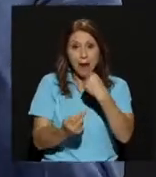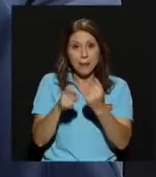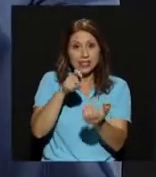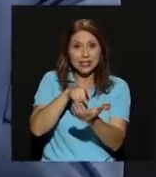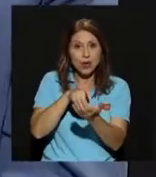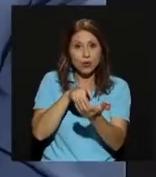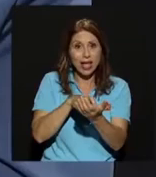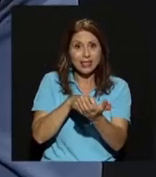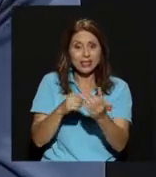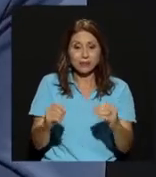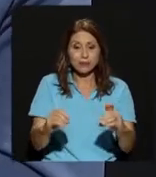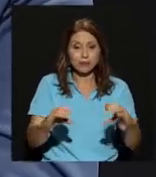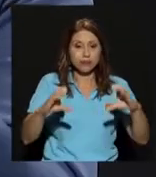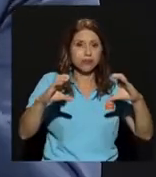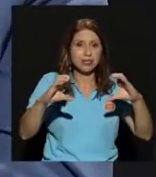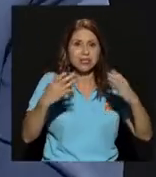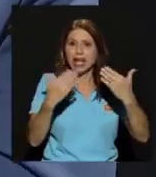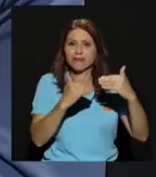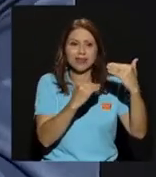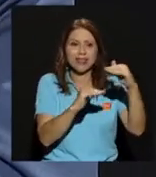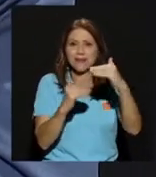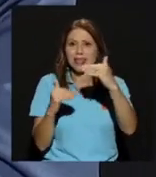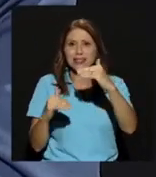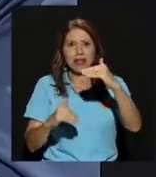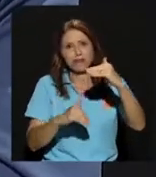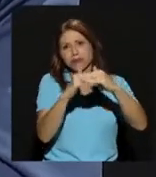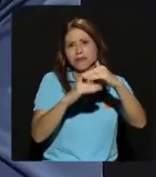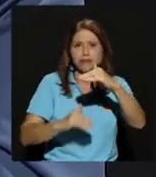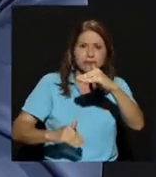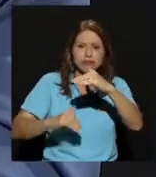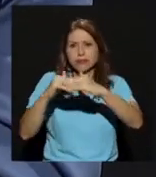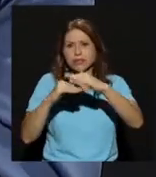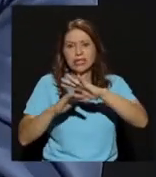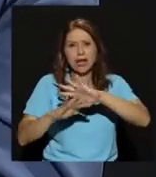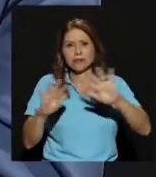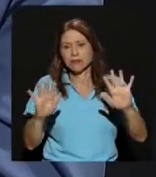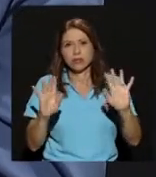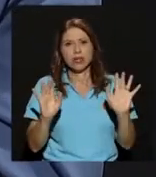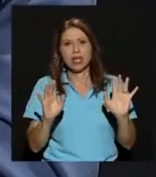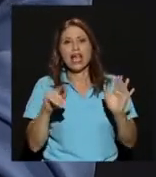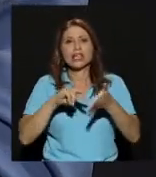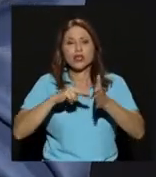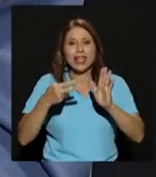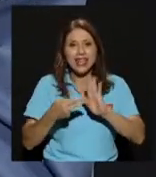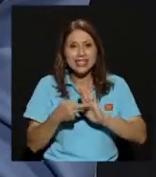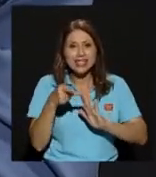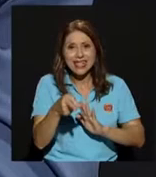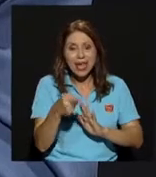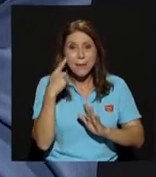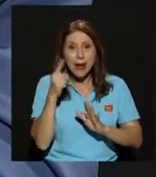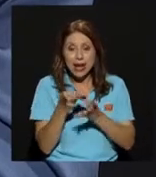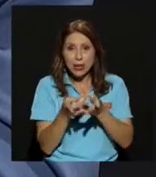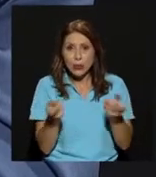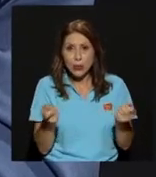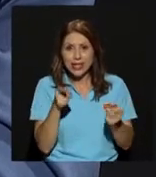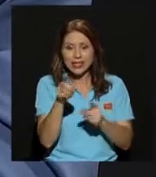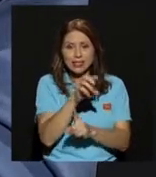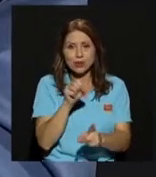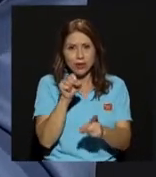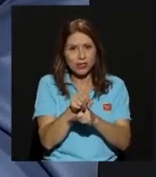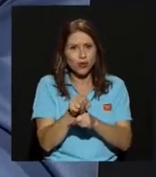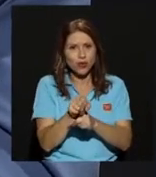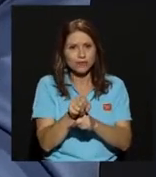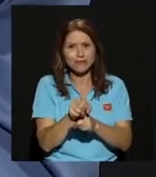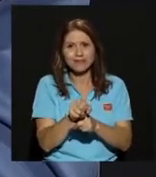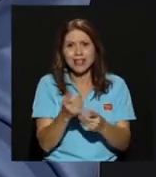pasaron los umbrales o los límites naturales del endeudamiento esto lo que quiere decir que remediar esa situación este es